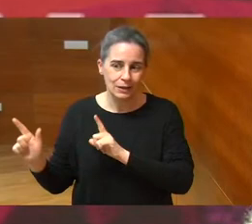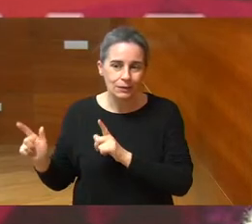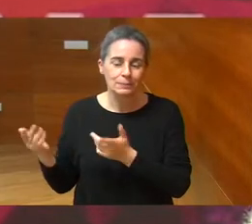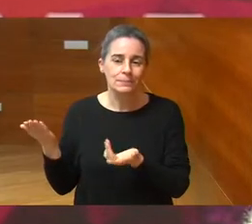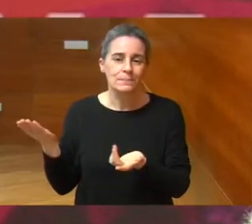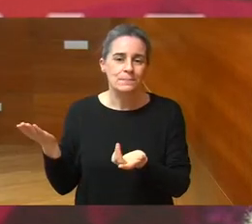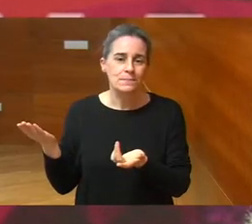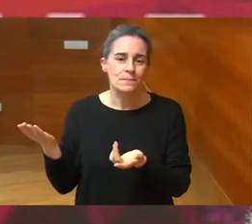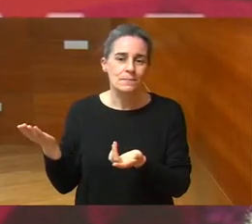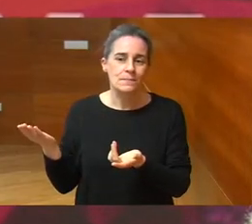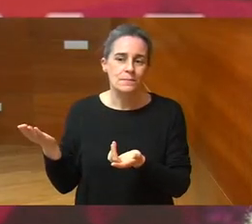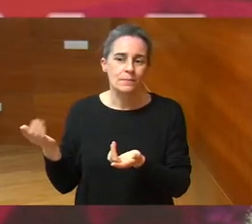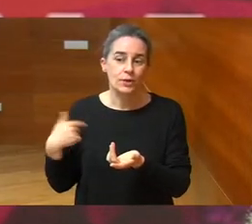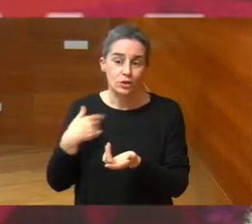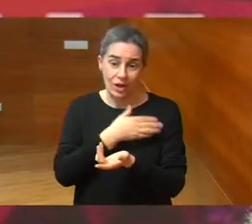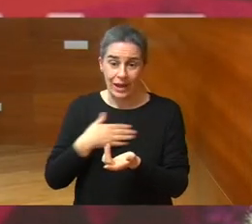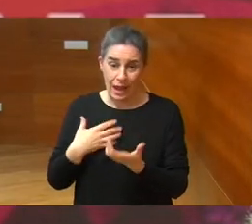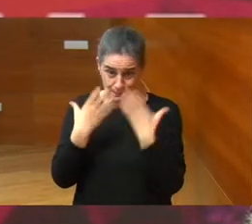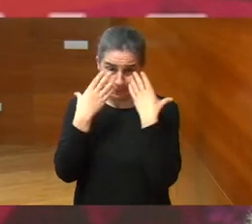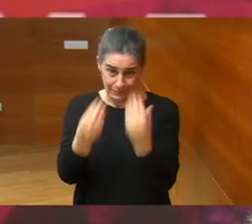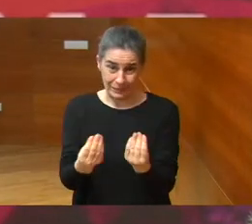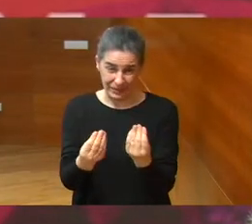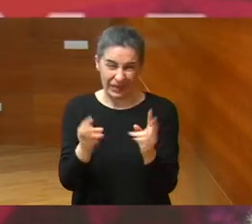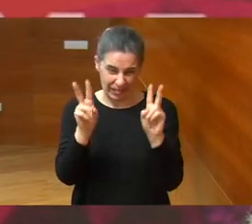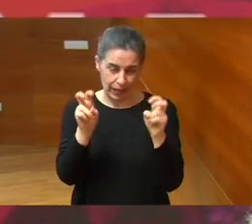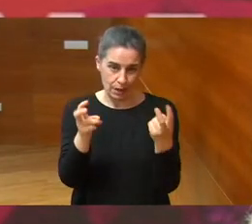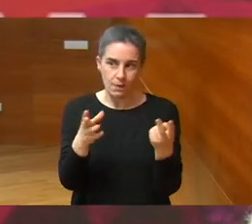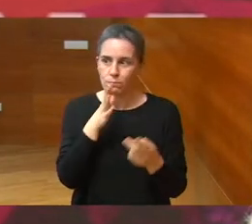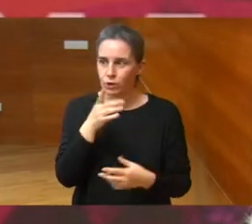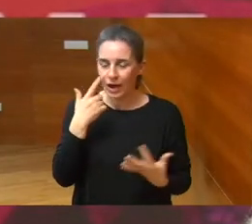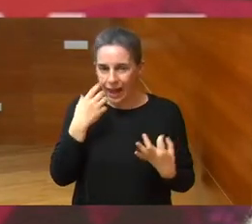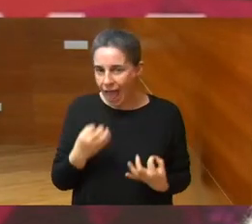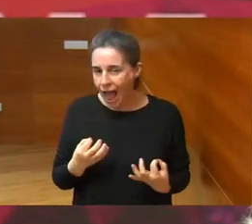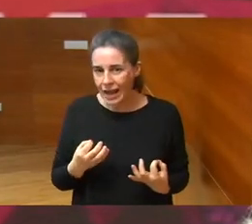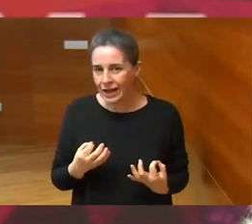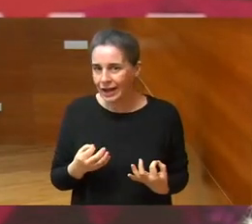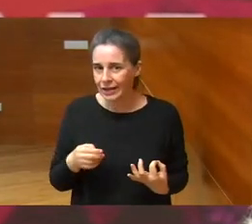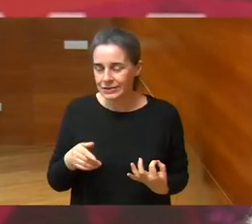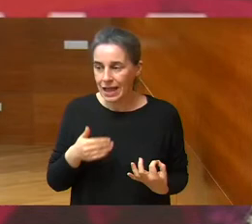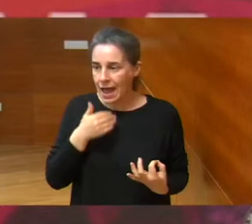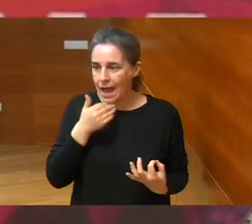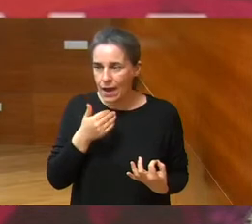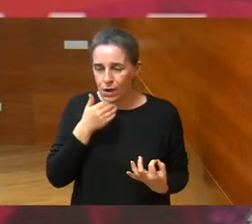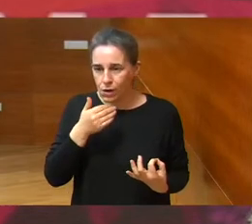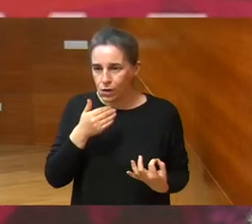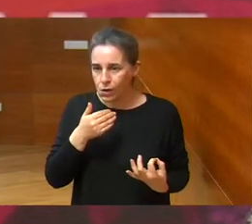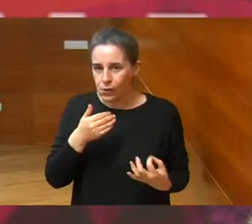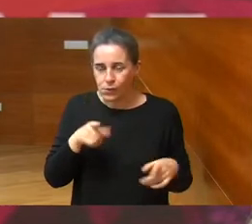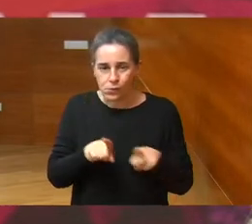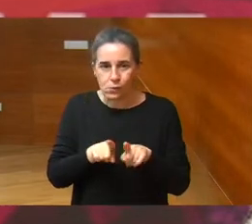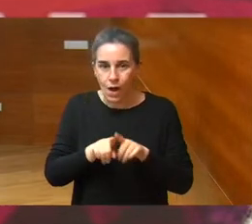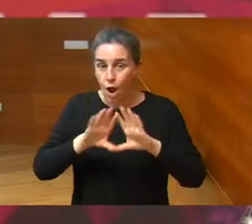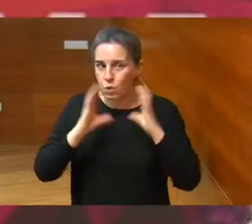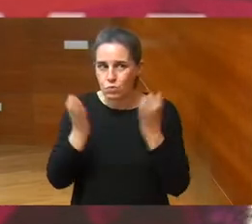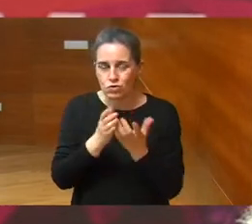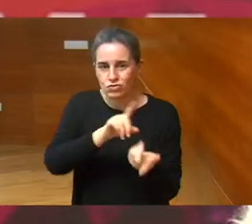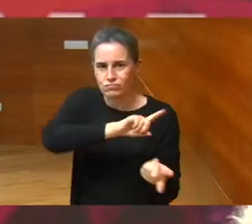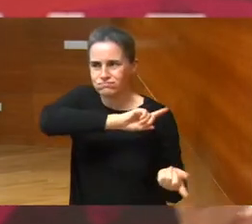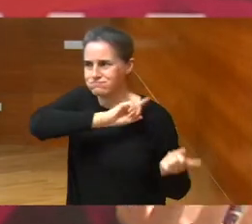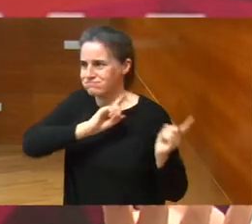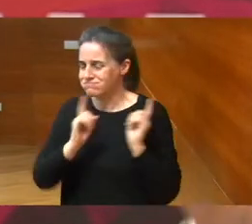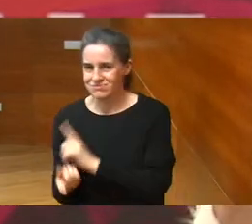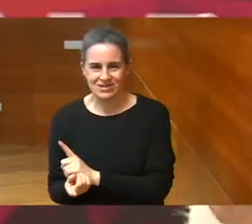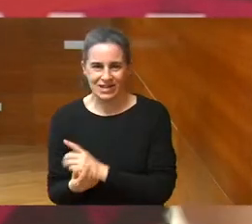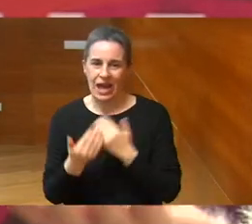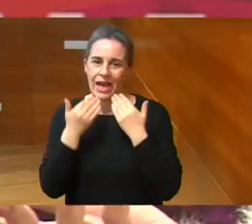de que estamos afalar claro fue una causa que transformó digamos o mundo es como